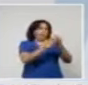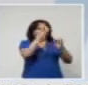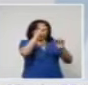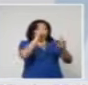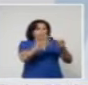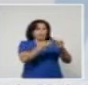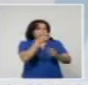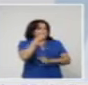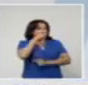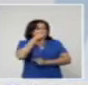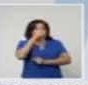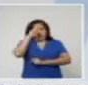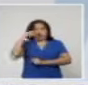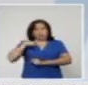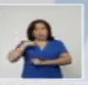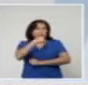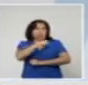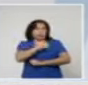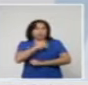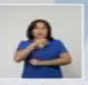nuestros especialistas